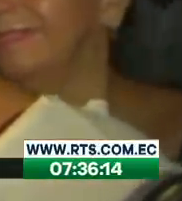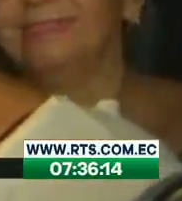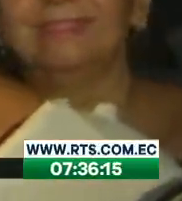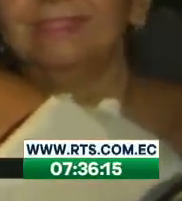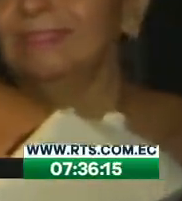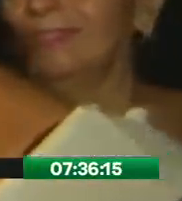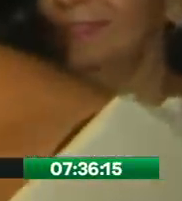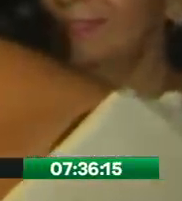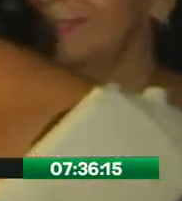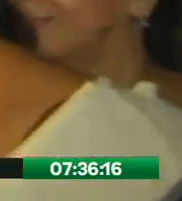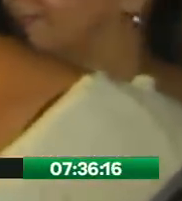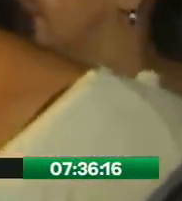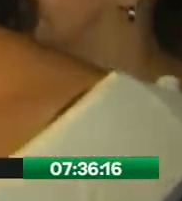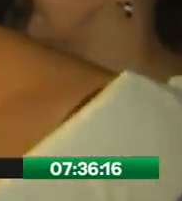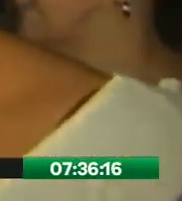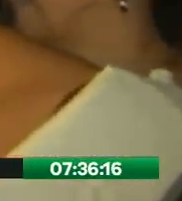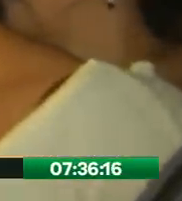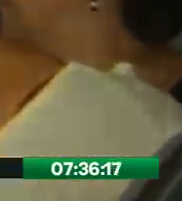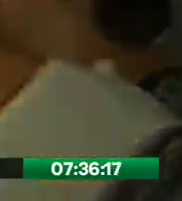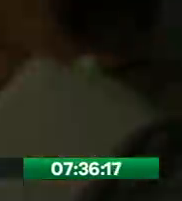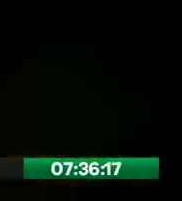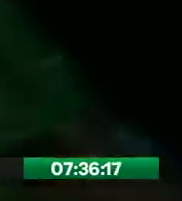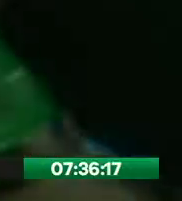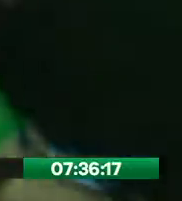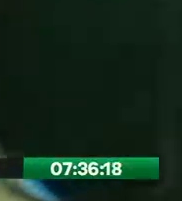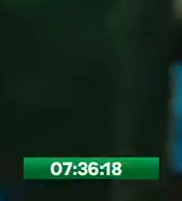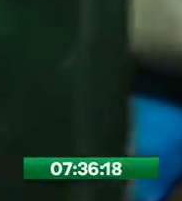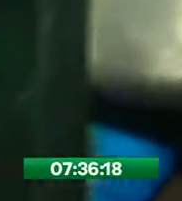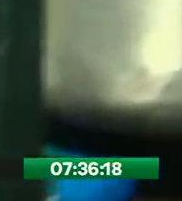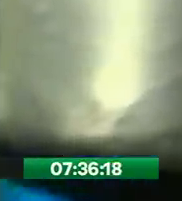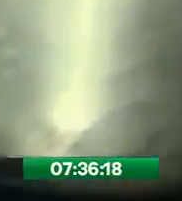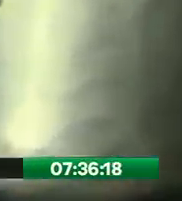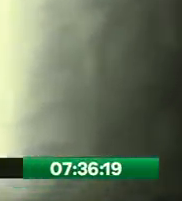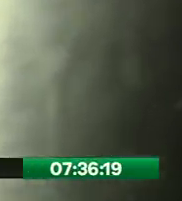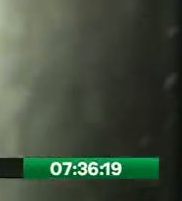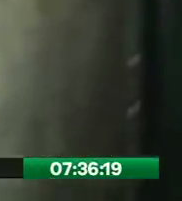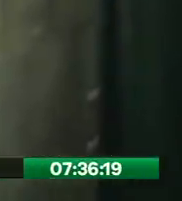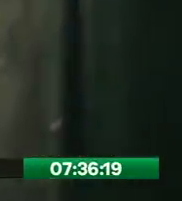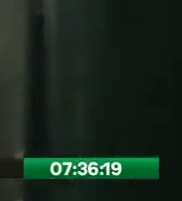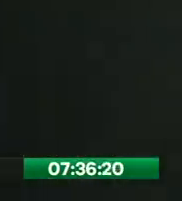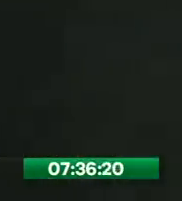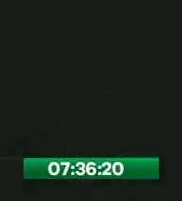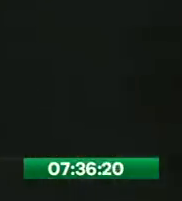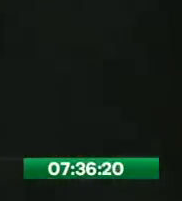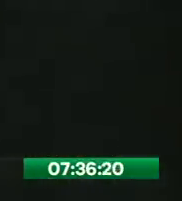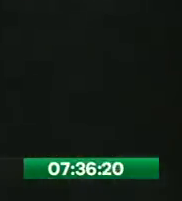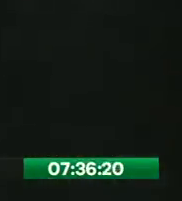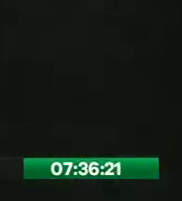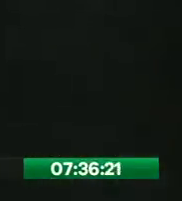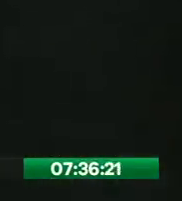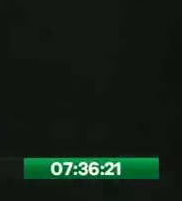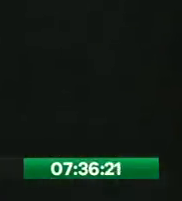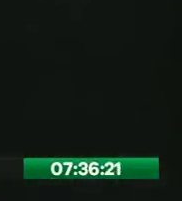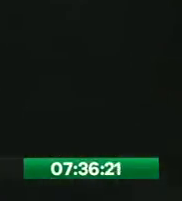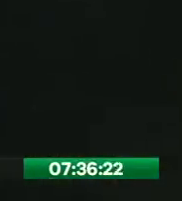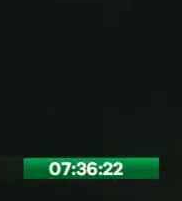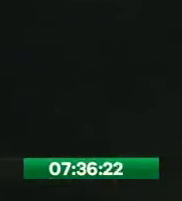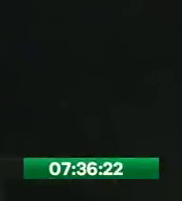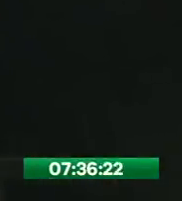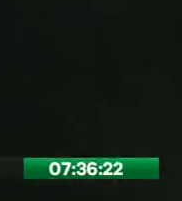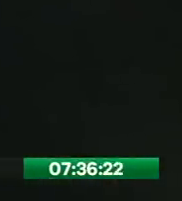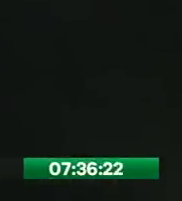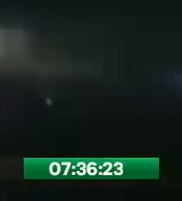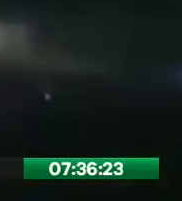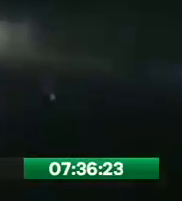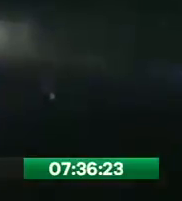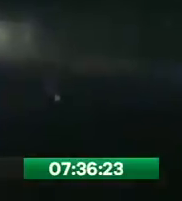ya criminalística se lo acaba de 5 meses de gestación. Por otra parte, lo que aseguran las autoridades de seguridad es que van a